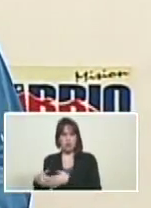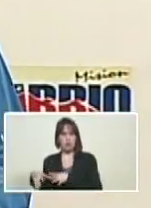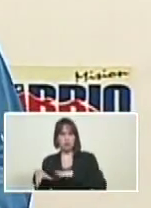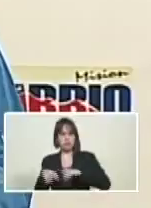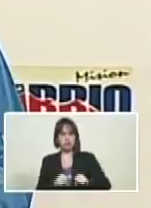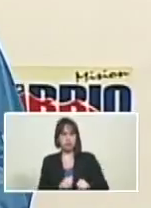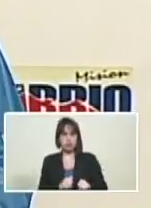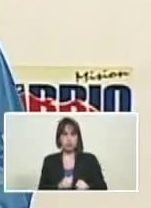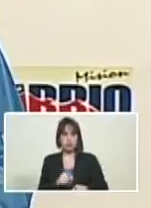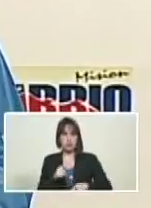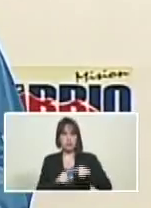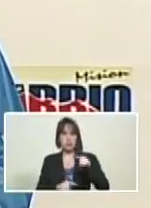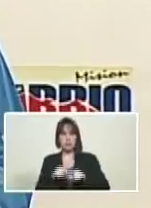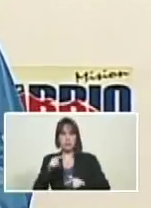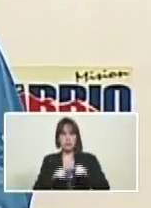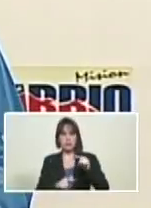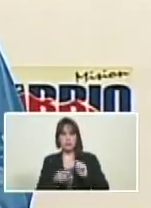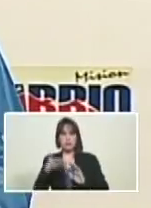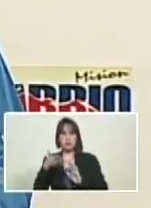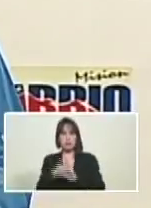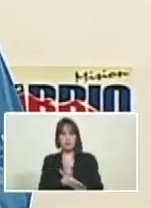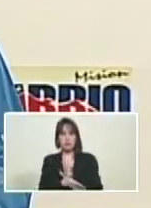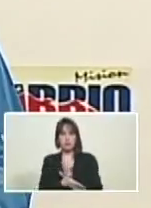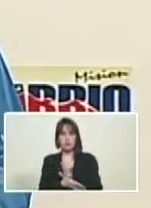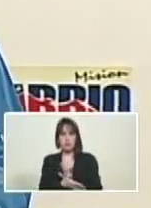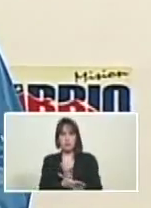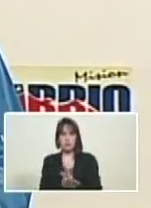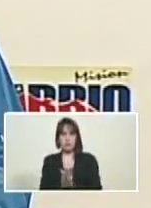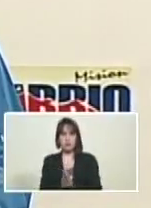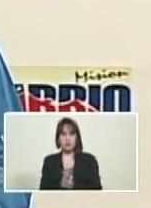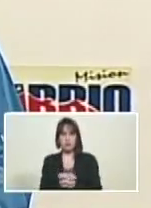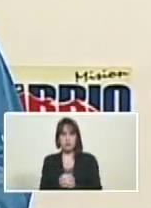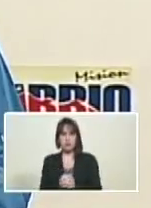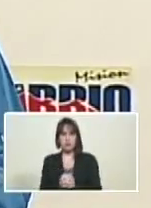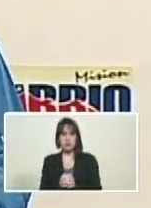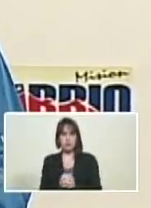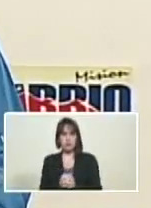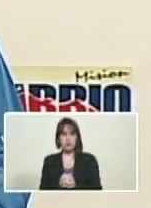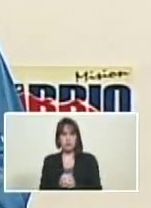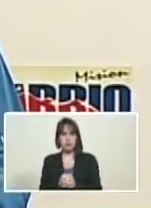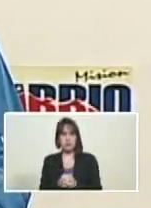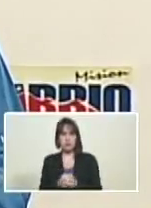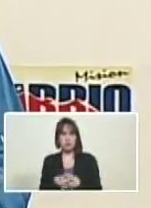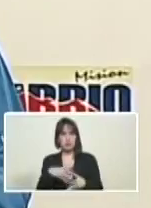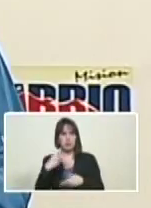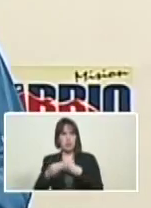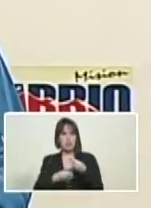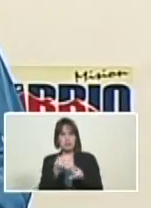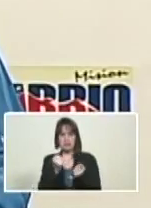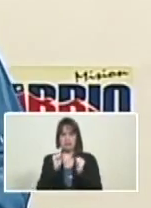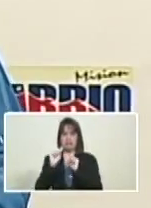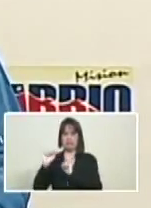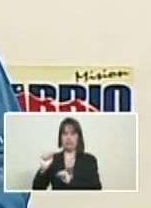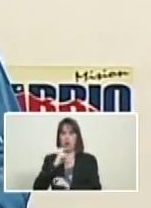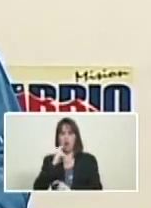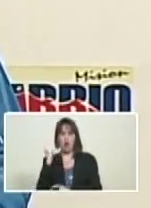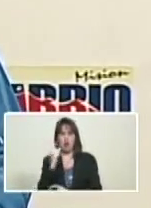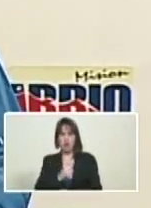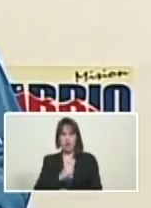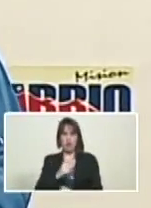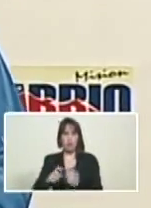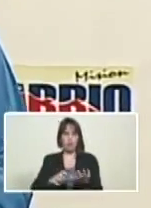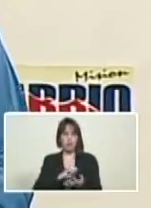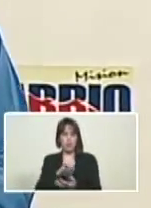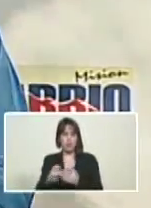Aislados del pueblo, no les importa el pueblo. Por eso que terminan todos fracasados, rechazados, repudiados, odiados por los